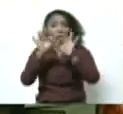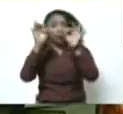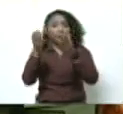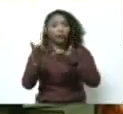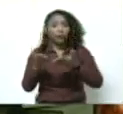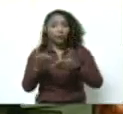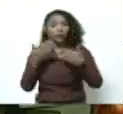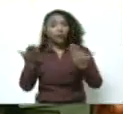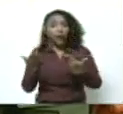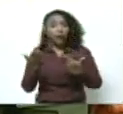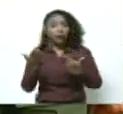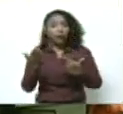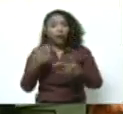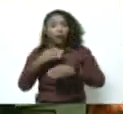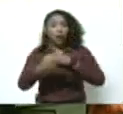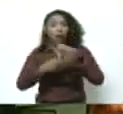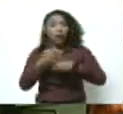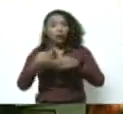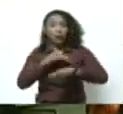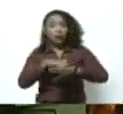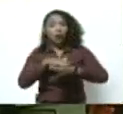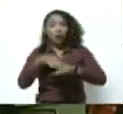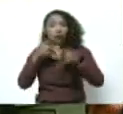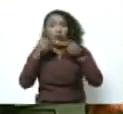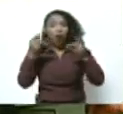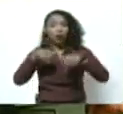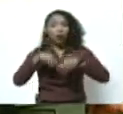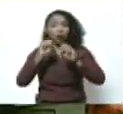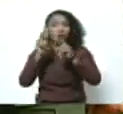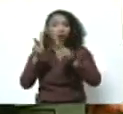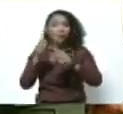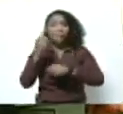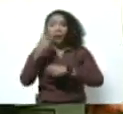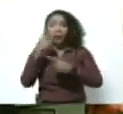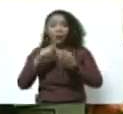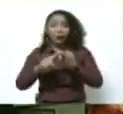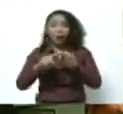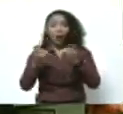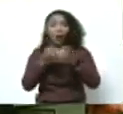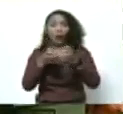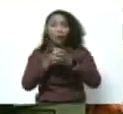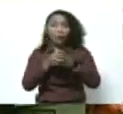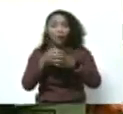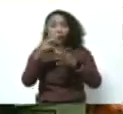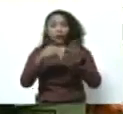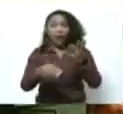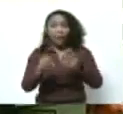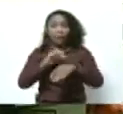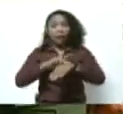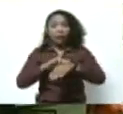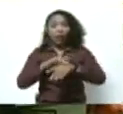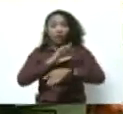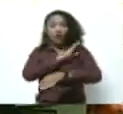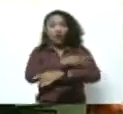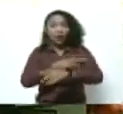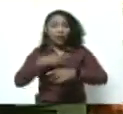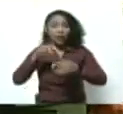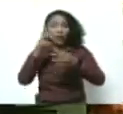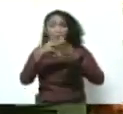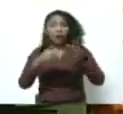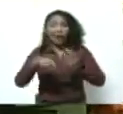que nos hace el Ministerio Público, en esta oportunidad medicamentos, equipos médicos y el fuerte que es el material